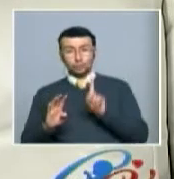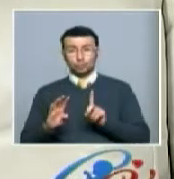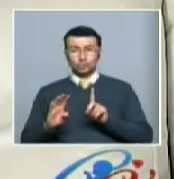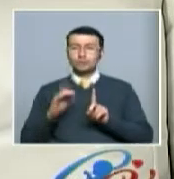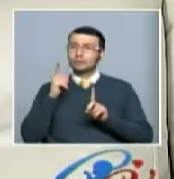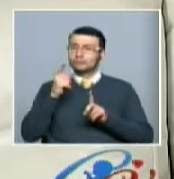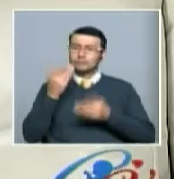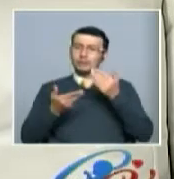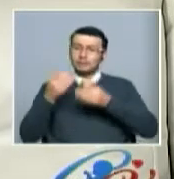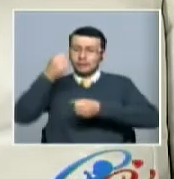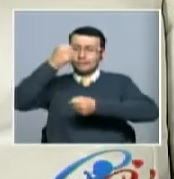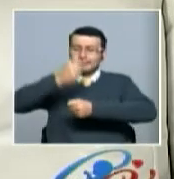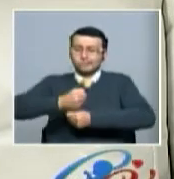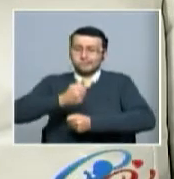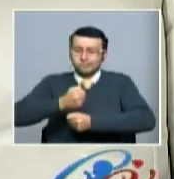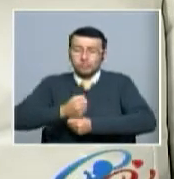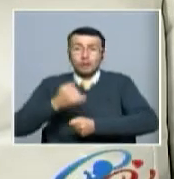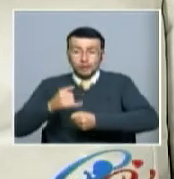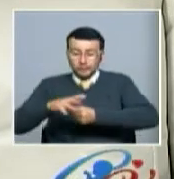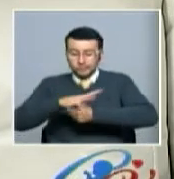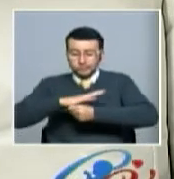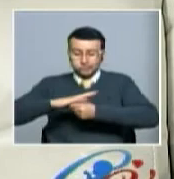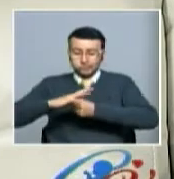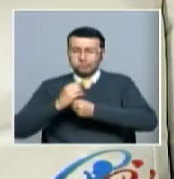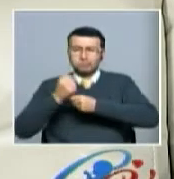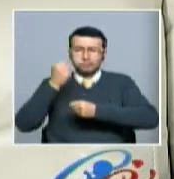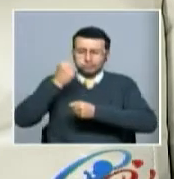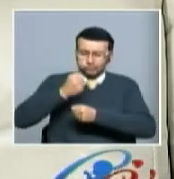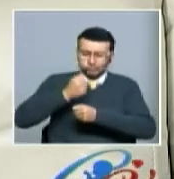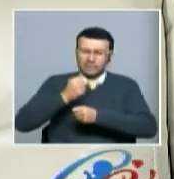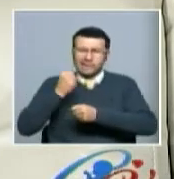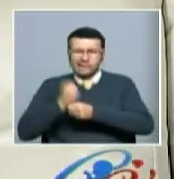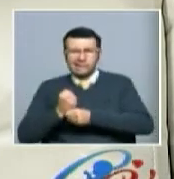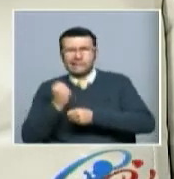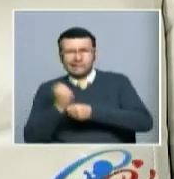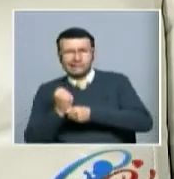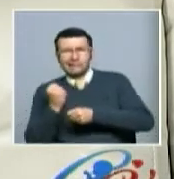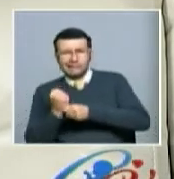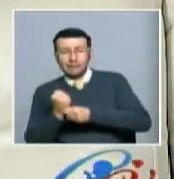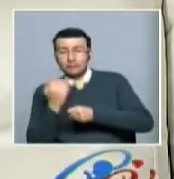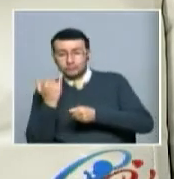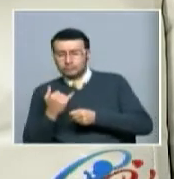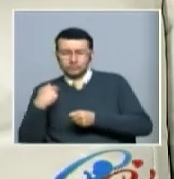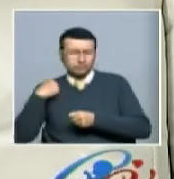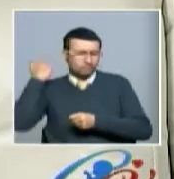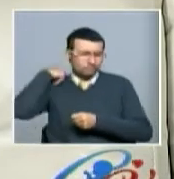Y entonces ese segmento va a provocar trastornos